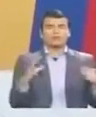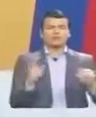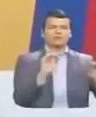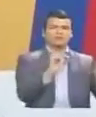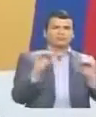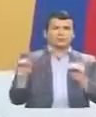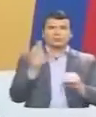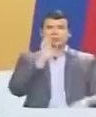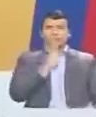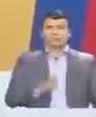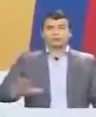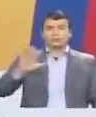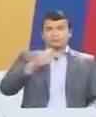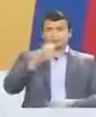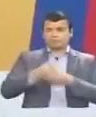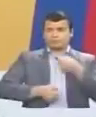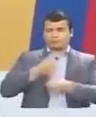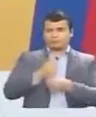Nacional 2016.